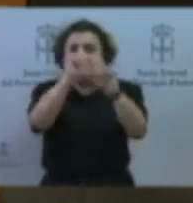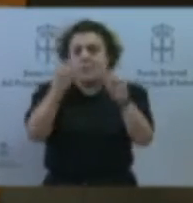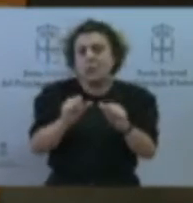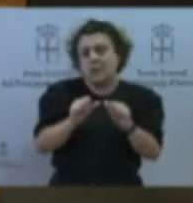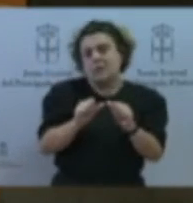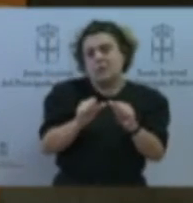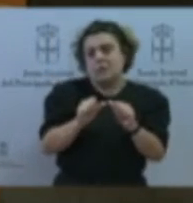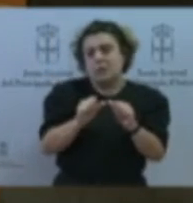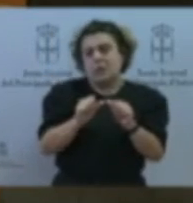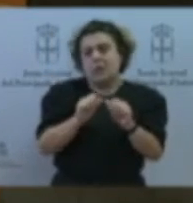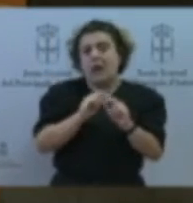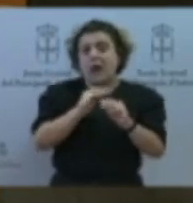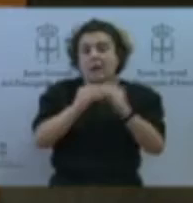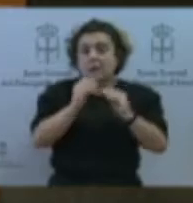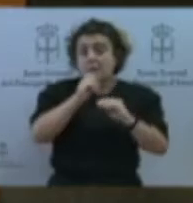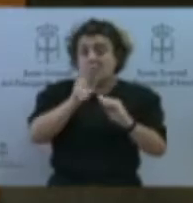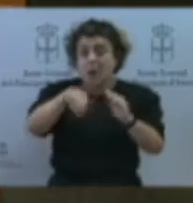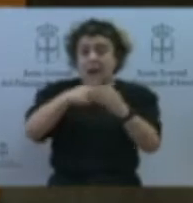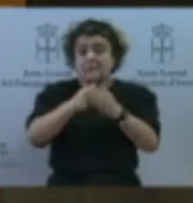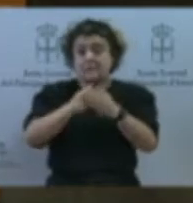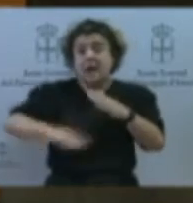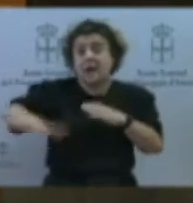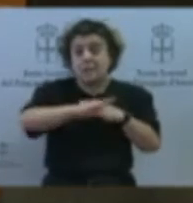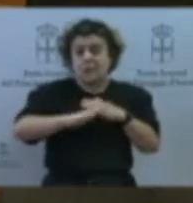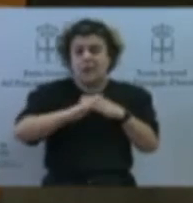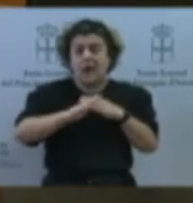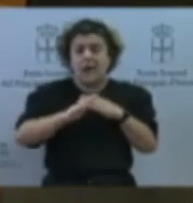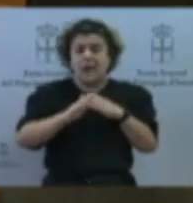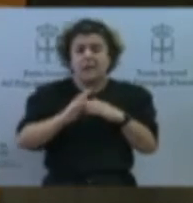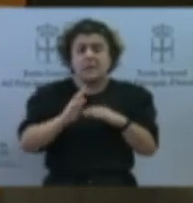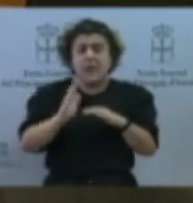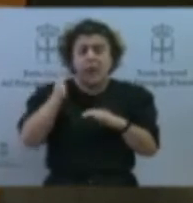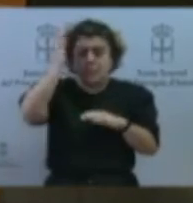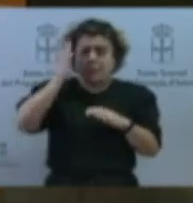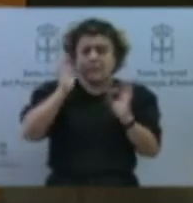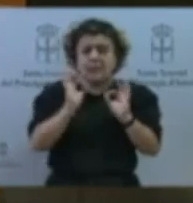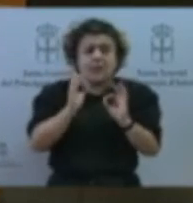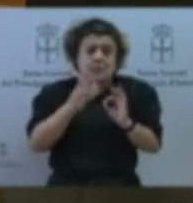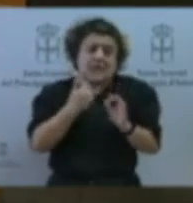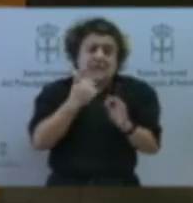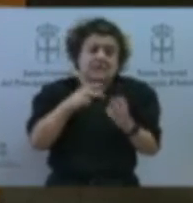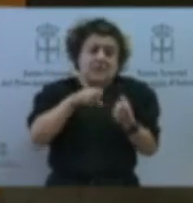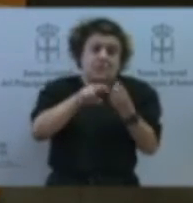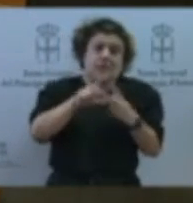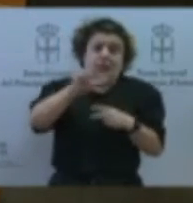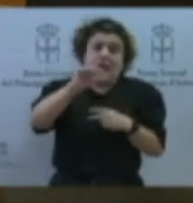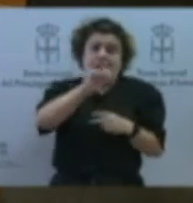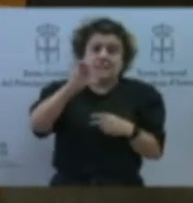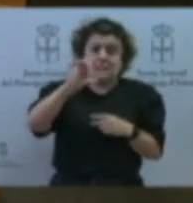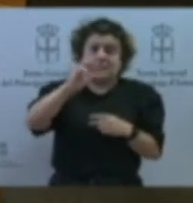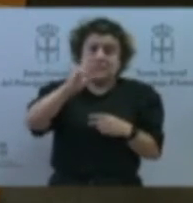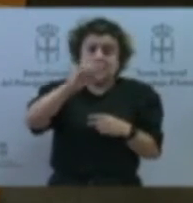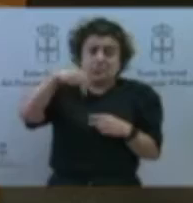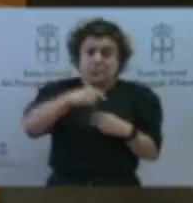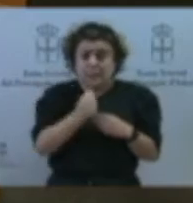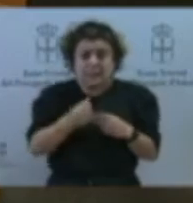creemos que en un momento donde ni siquiera hemos terminado la autovía La Espina, donde seguimos teniendo problemas para terminar lo que ya estaba planificado, bueno, pues lo que